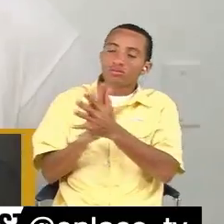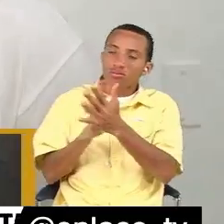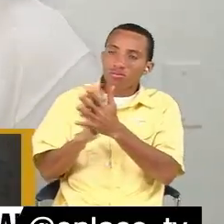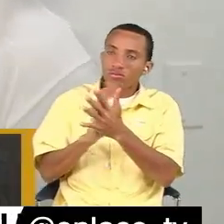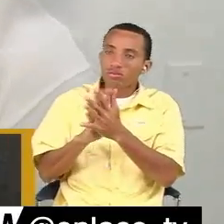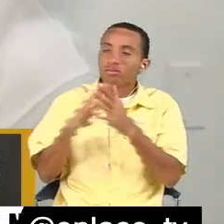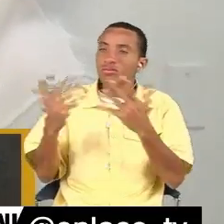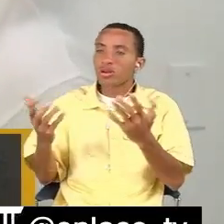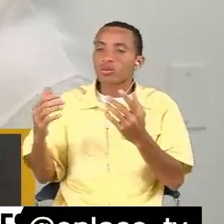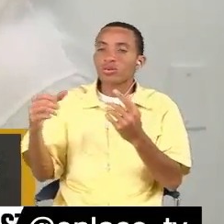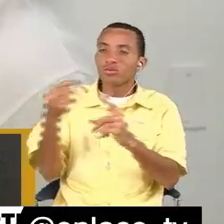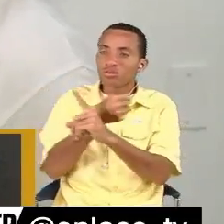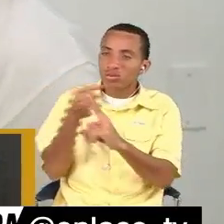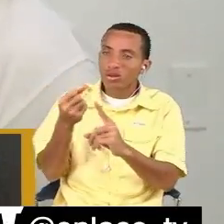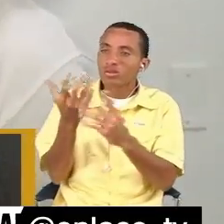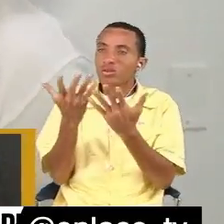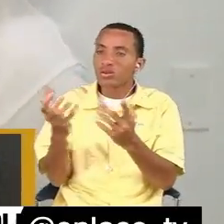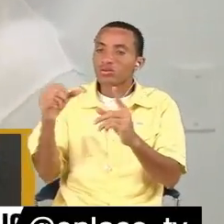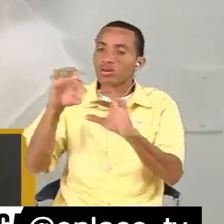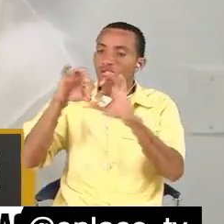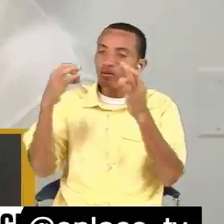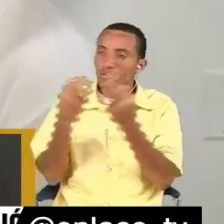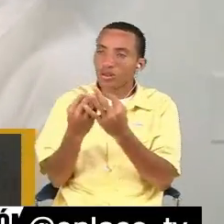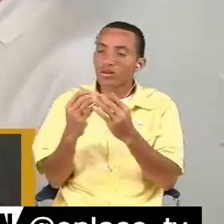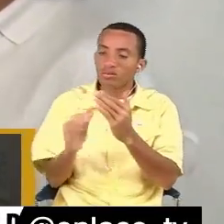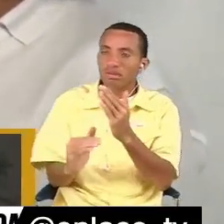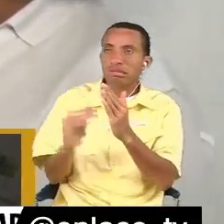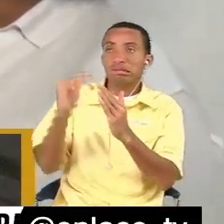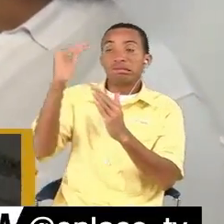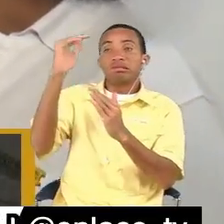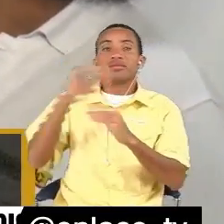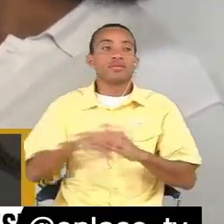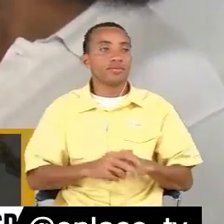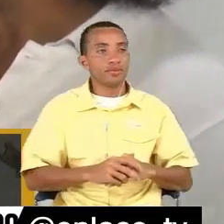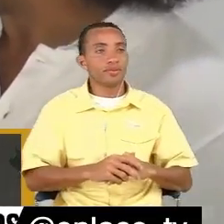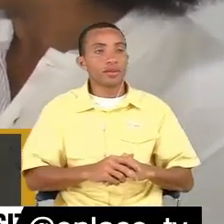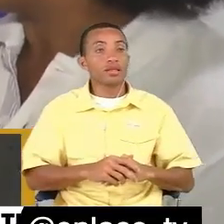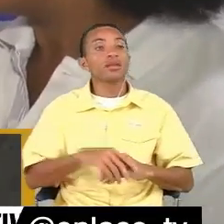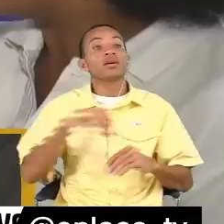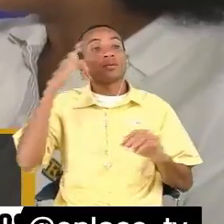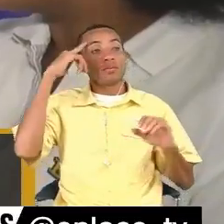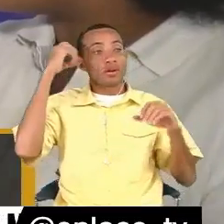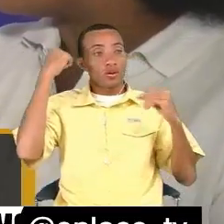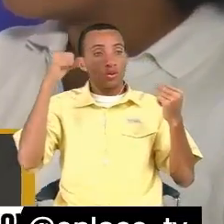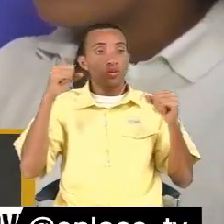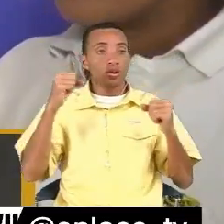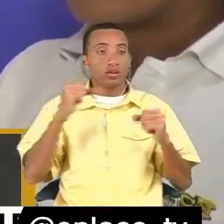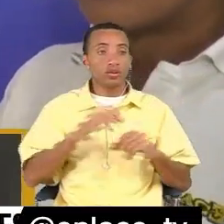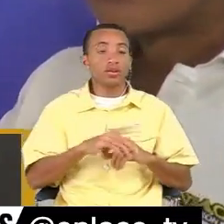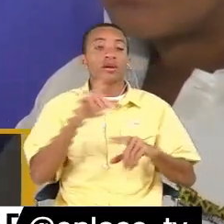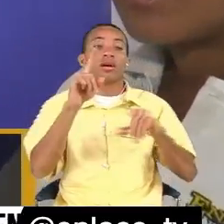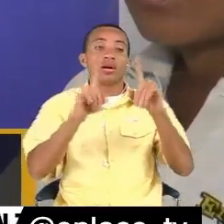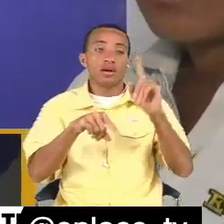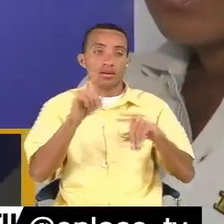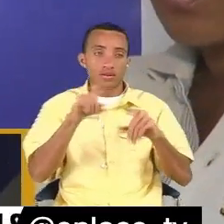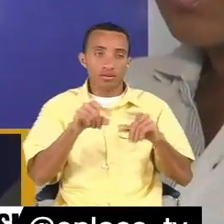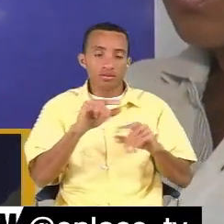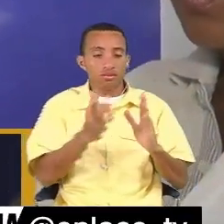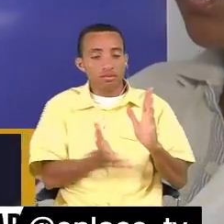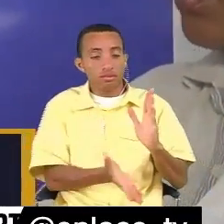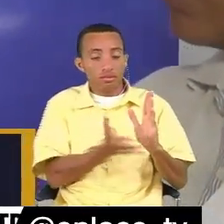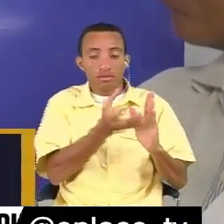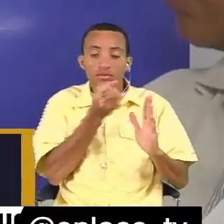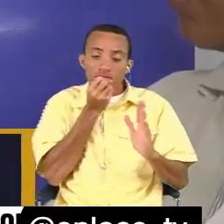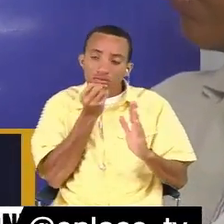en la ciudad, la manera como se ha incrementado, doctor José Fidel. Sí, es preocupante cómo ha venido en incremento las